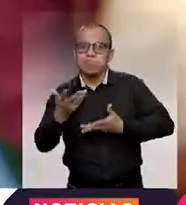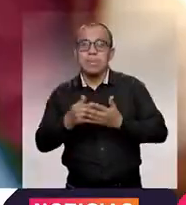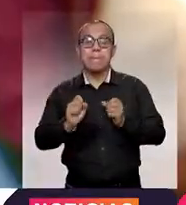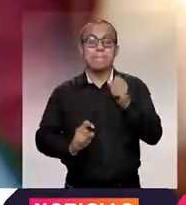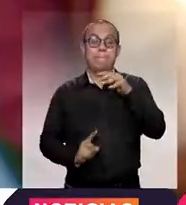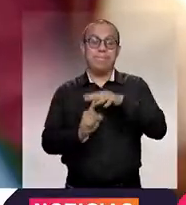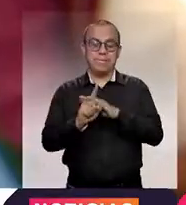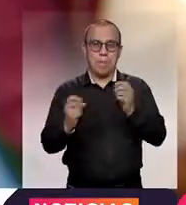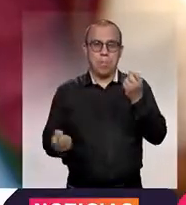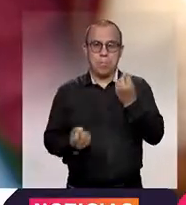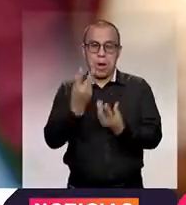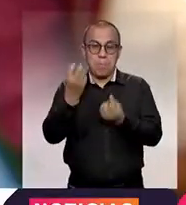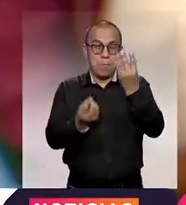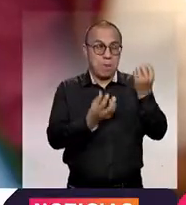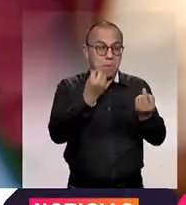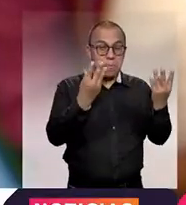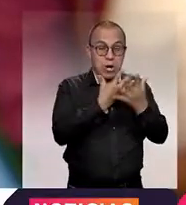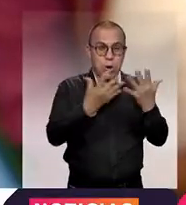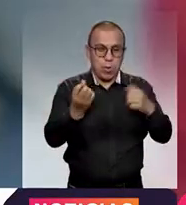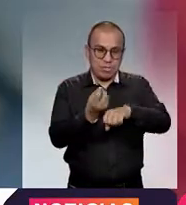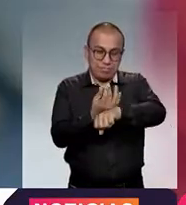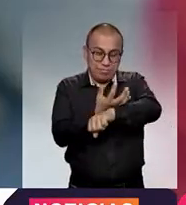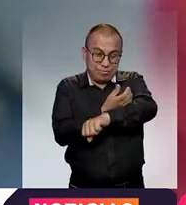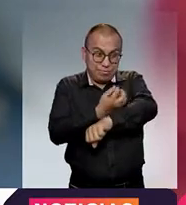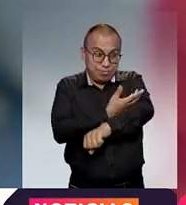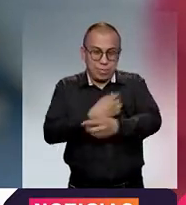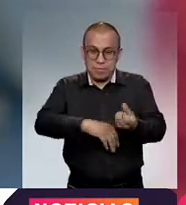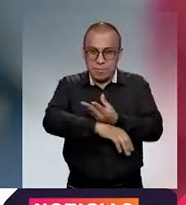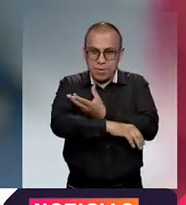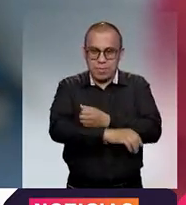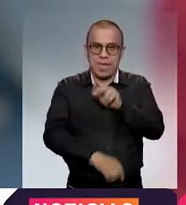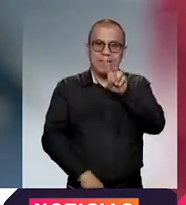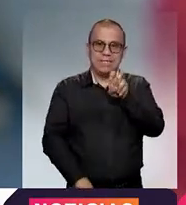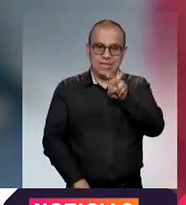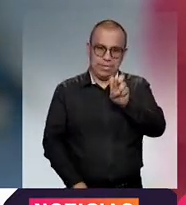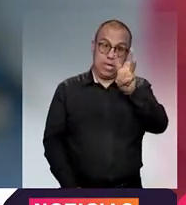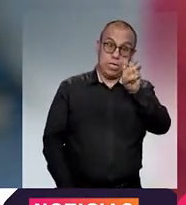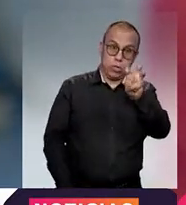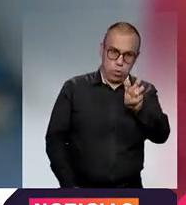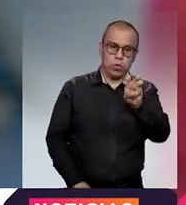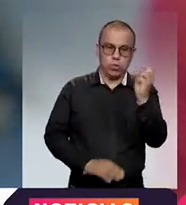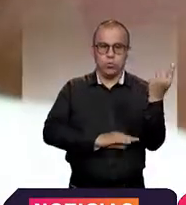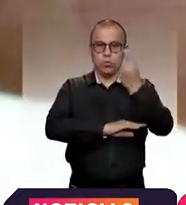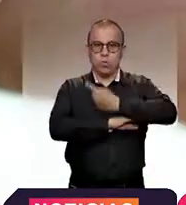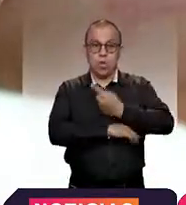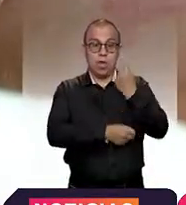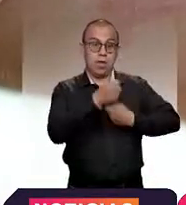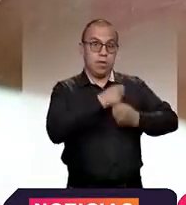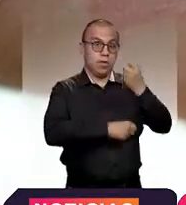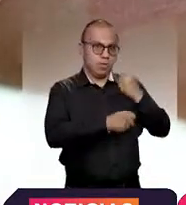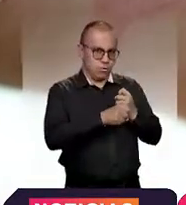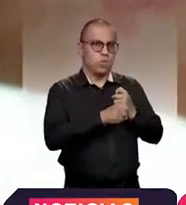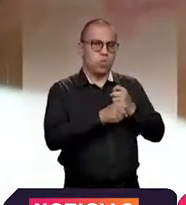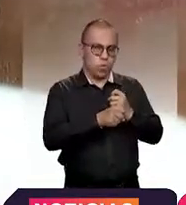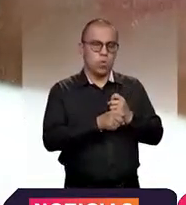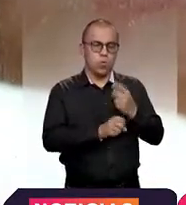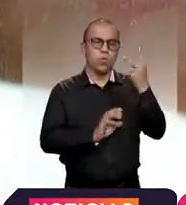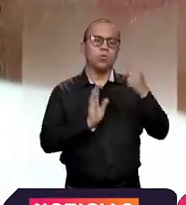lesionados por pólvora y quemados en la ciudad. Durante el 7 y 8 de diciembre en el año 2019 se registró